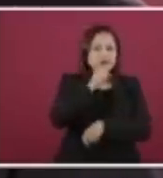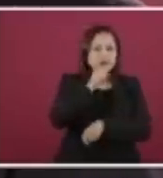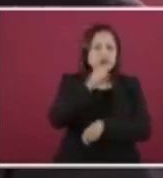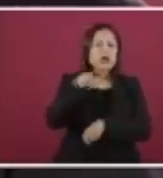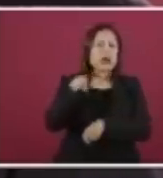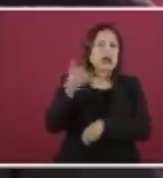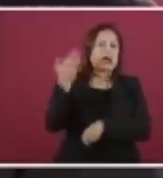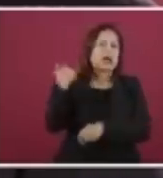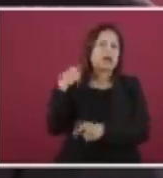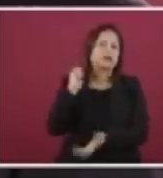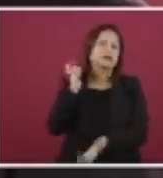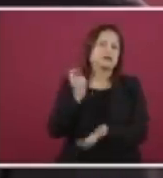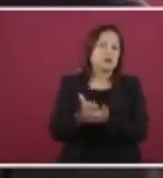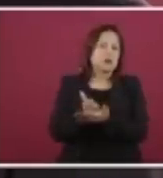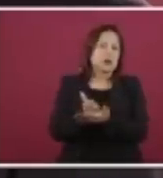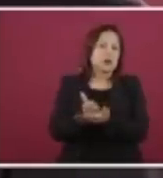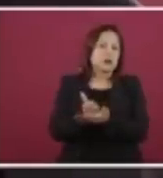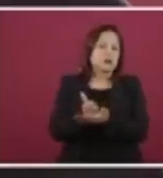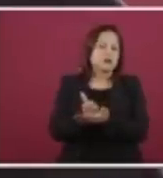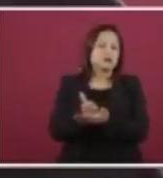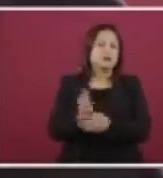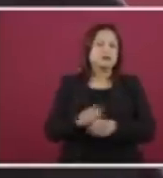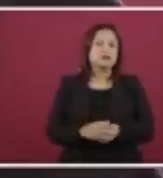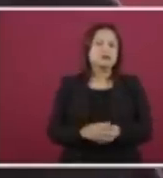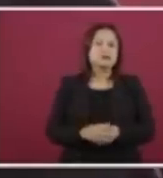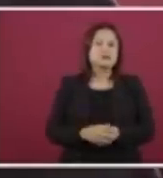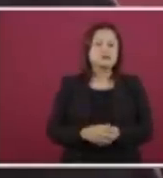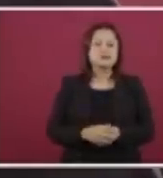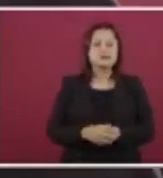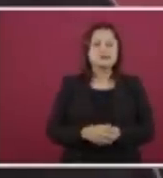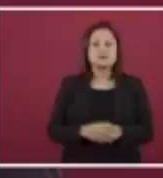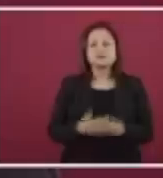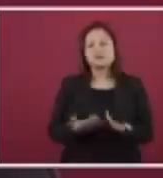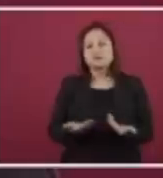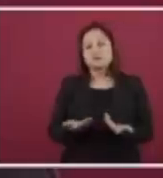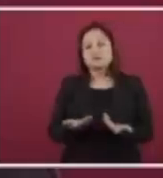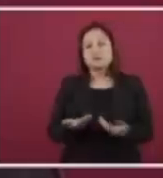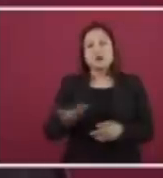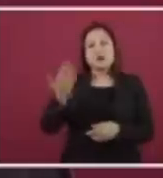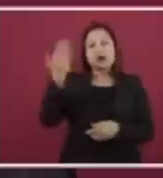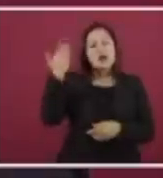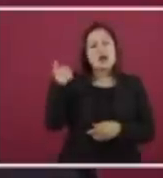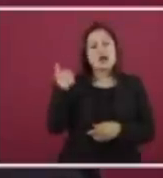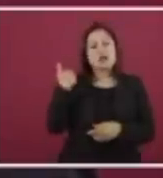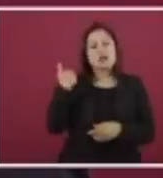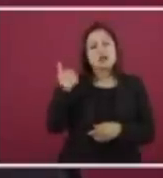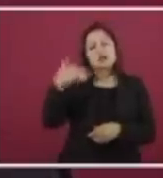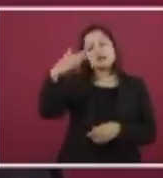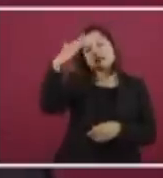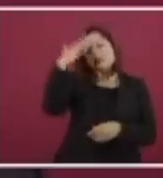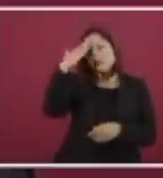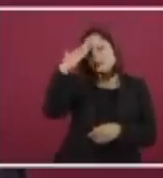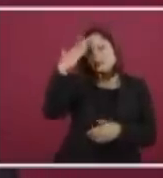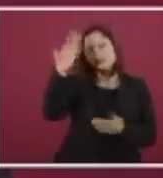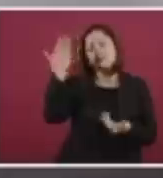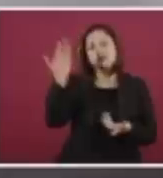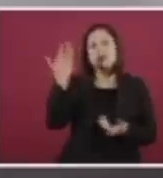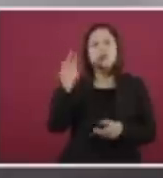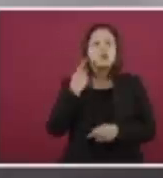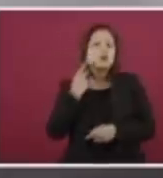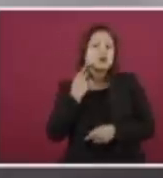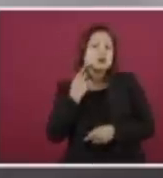para transmitir mensajes de las autoridades o de los